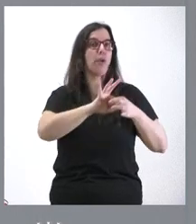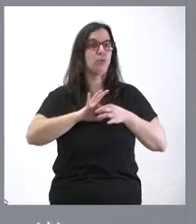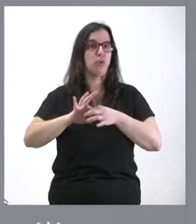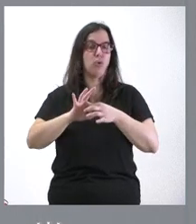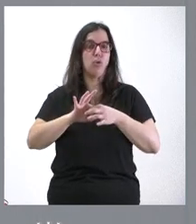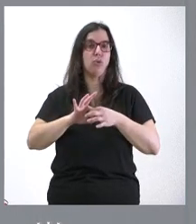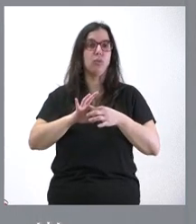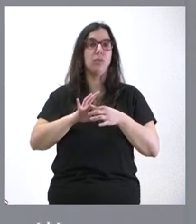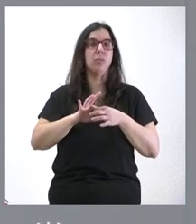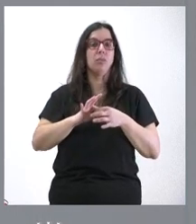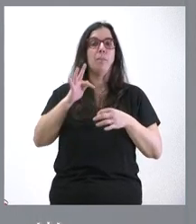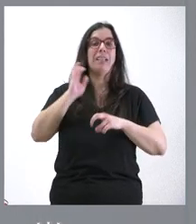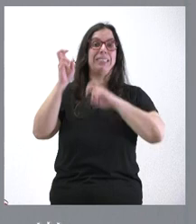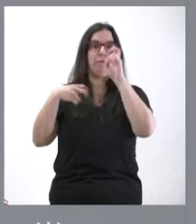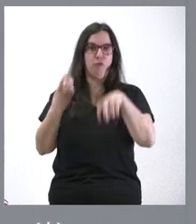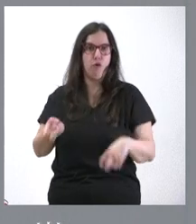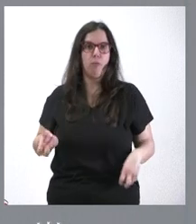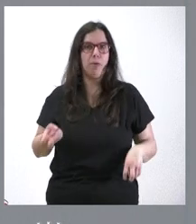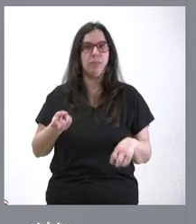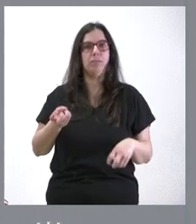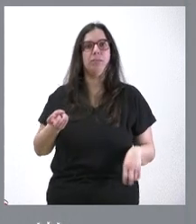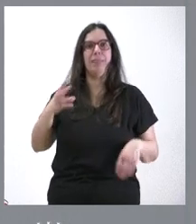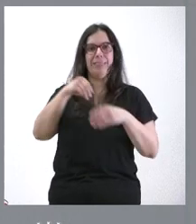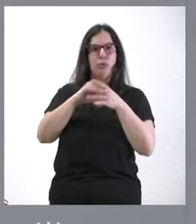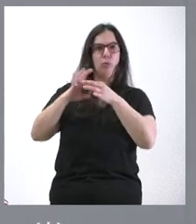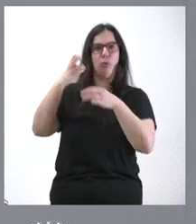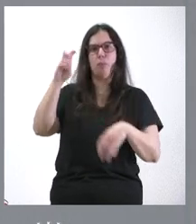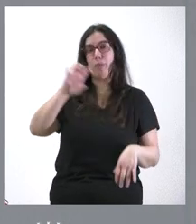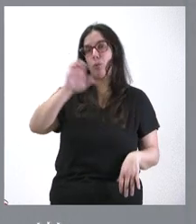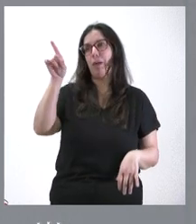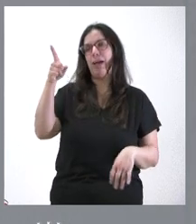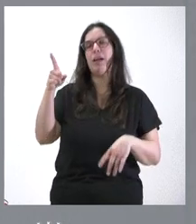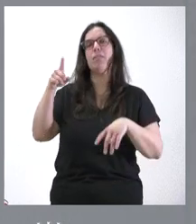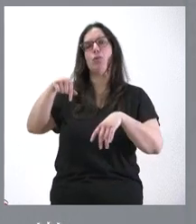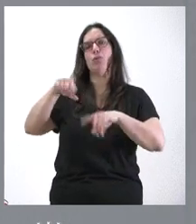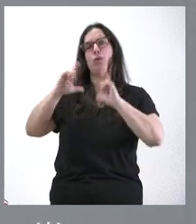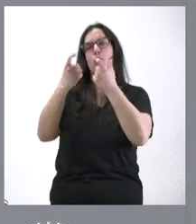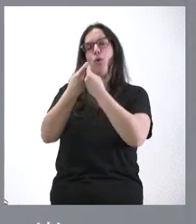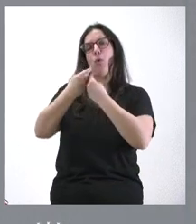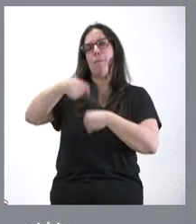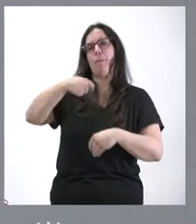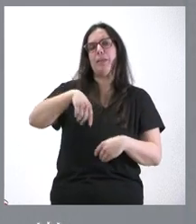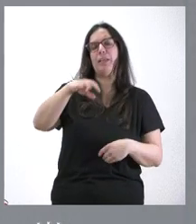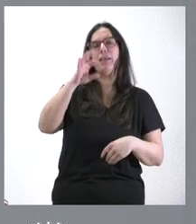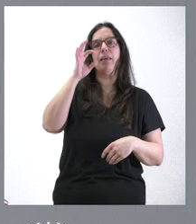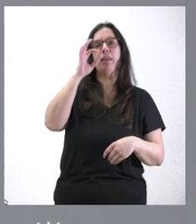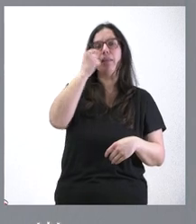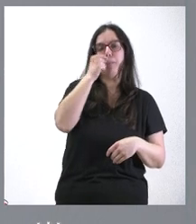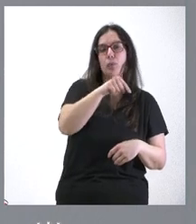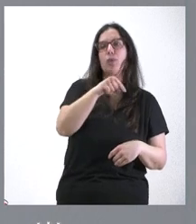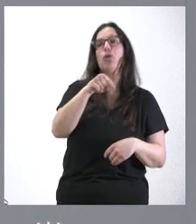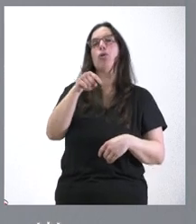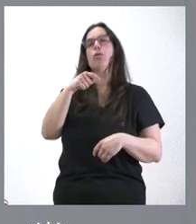y reformas dentro de la Unión Europea saben ustedes que se ha reunido con el presidente de la junta de castillo en la comisaria de cohesión